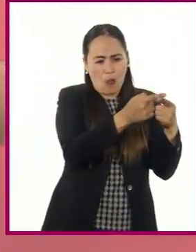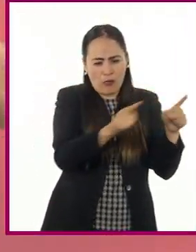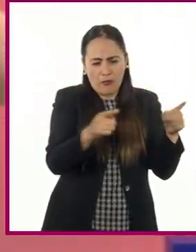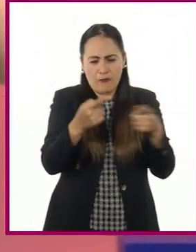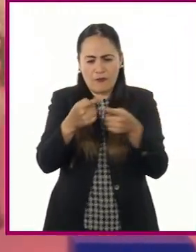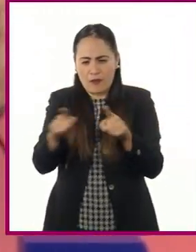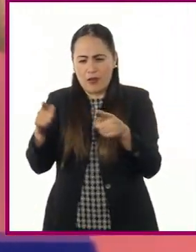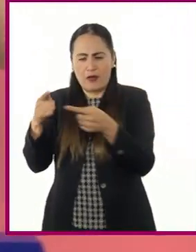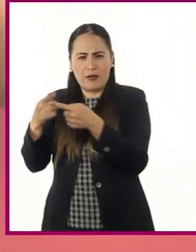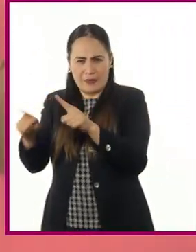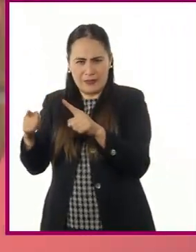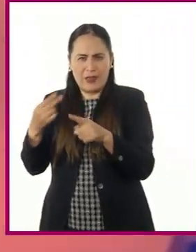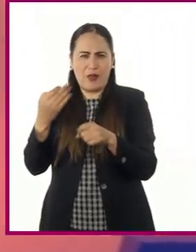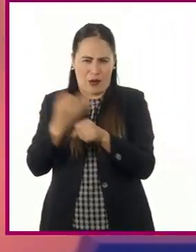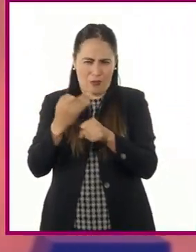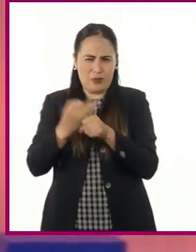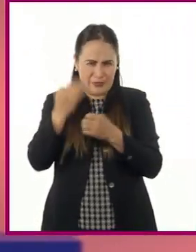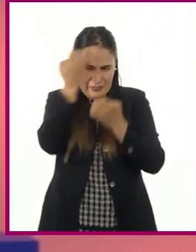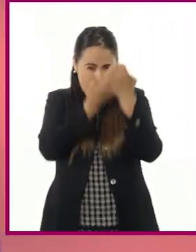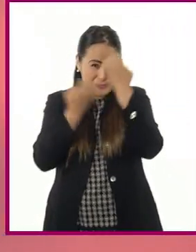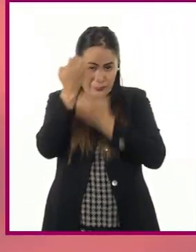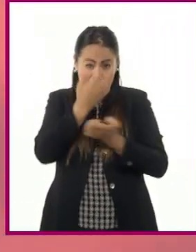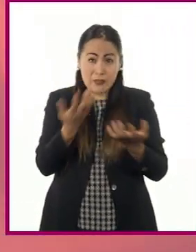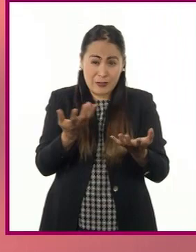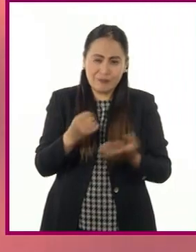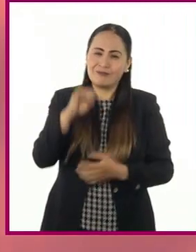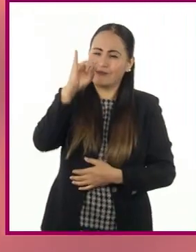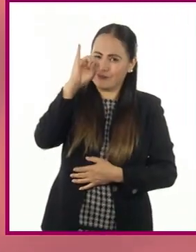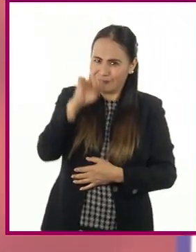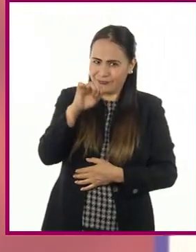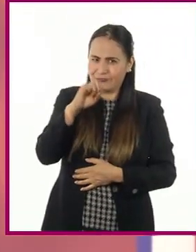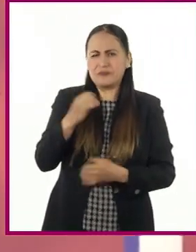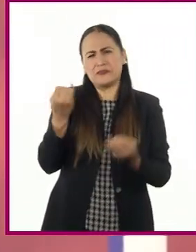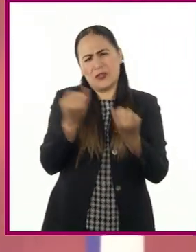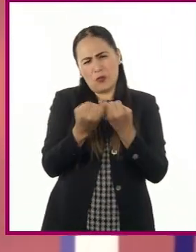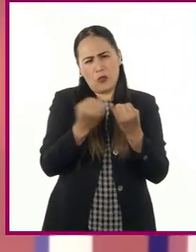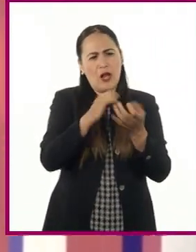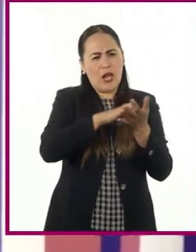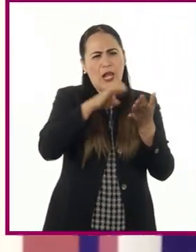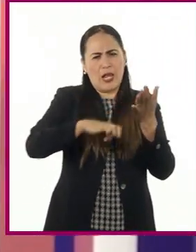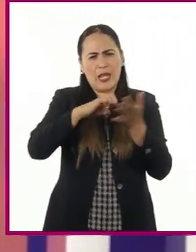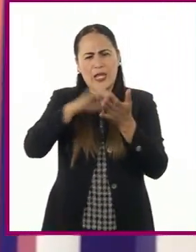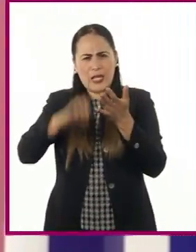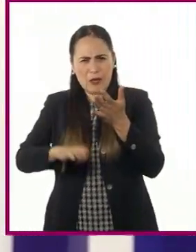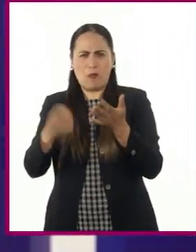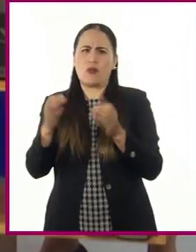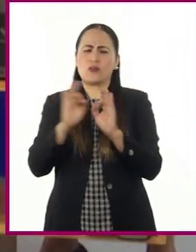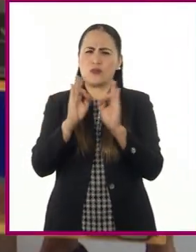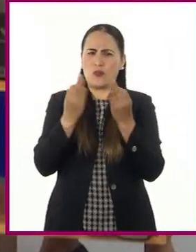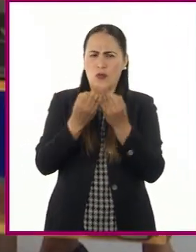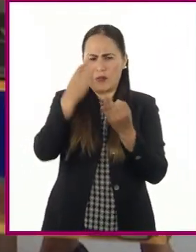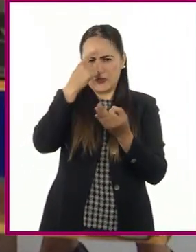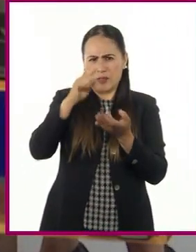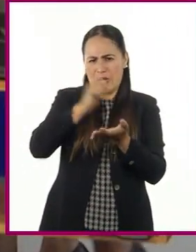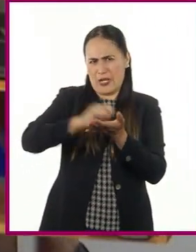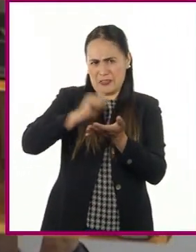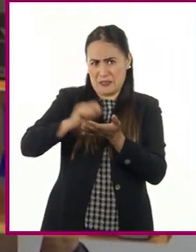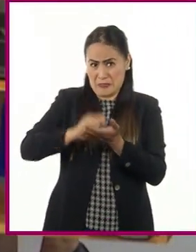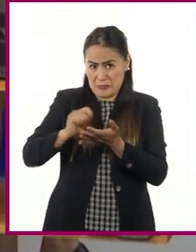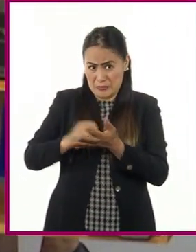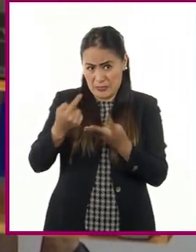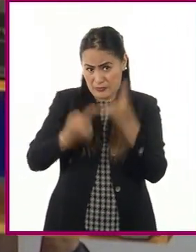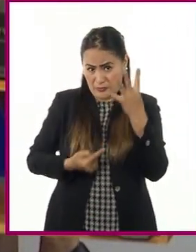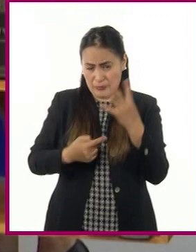Me parece perfecto, maestra. ¿Y podremos encontrar algunos ejemplos de figuras retóricas? Claro, por